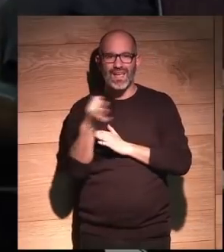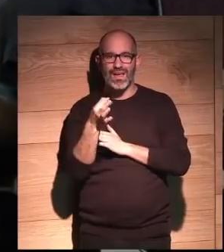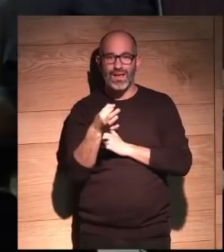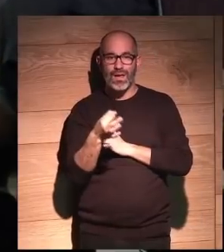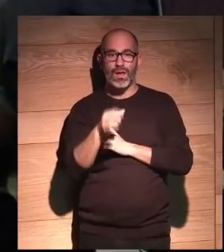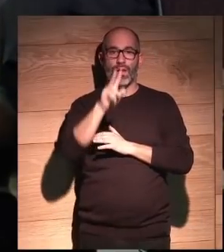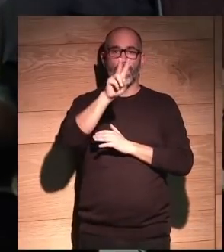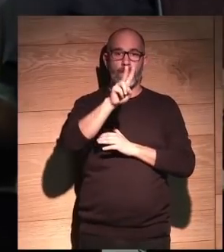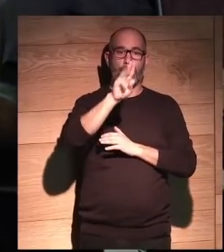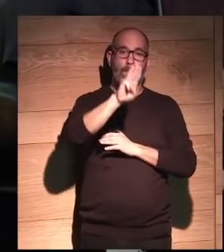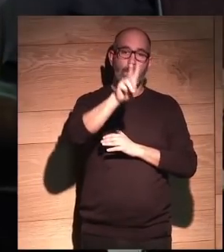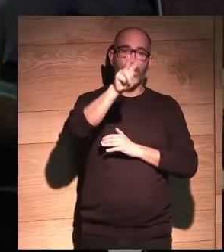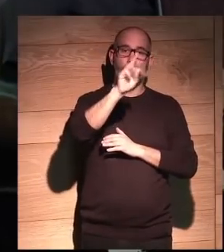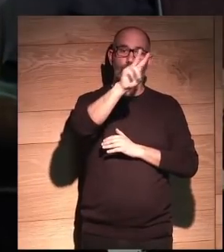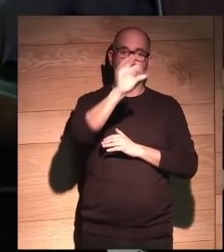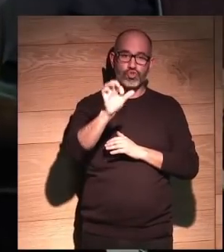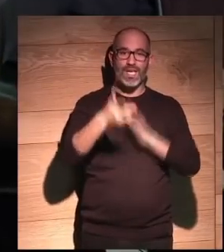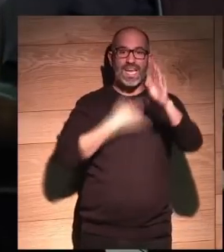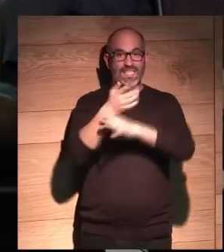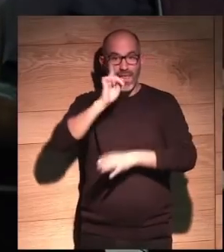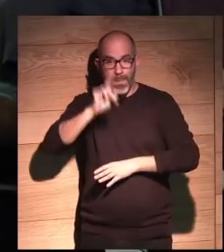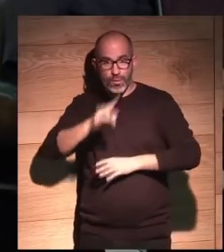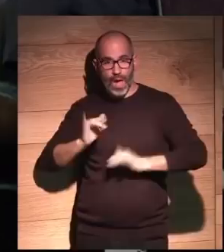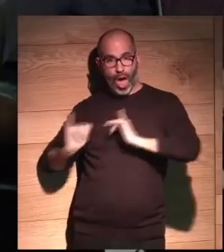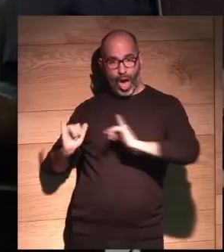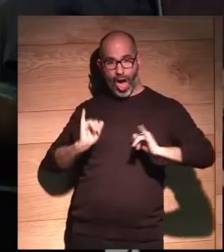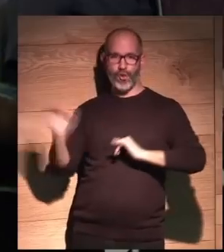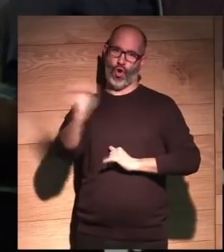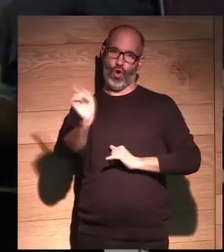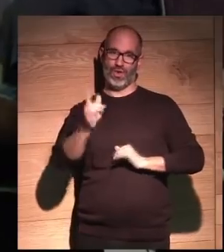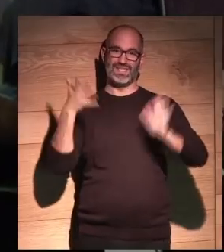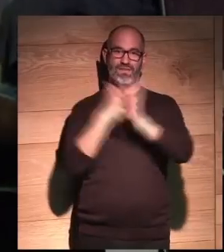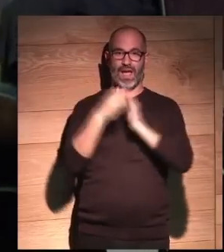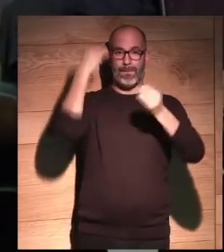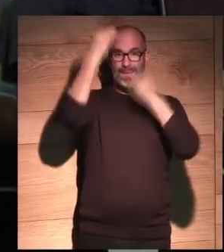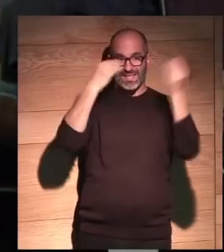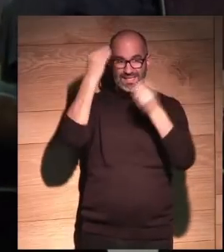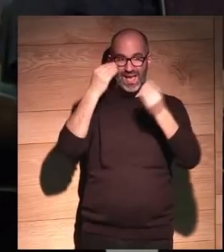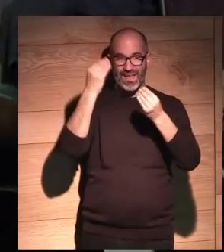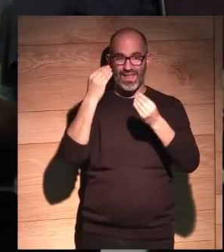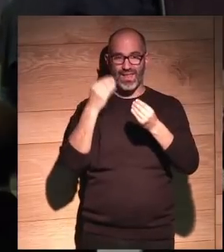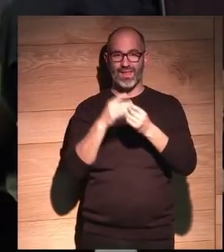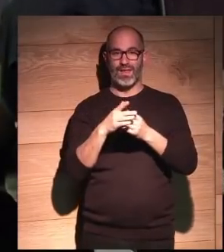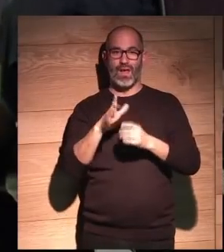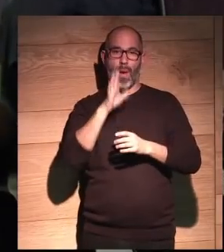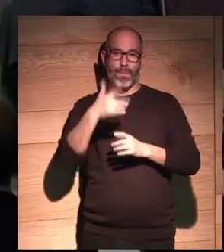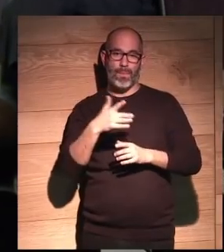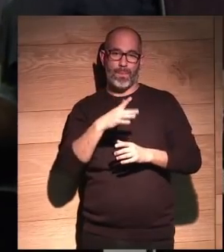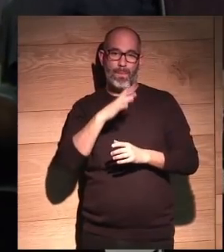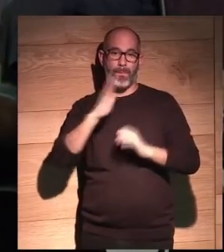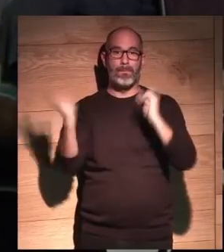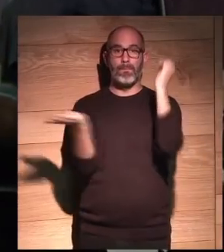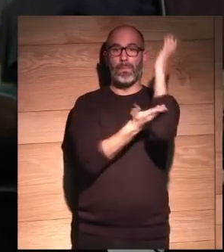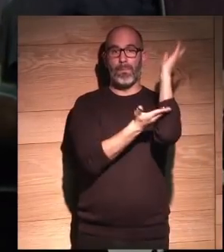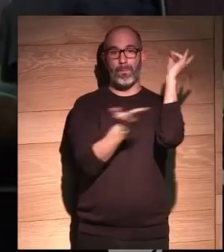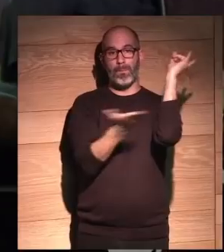putas, putare, en latino significa irse de puta, significa pensar, da, podar. Putare da, podar.